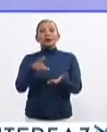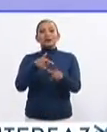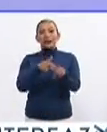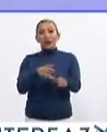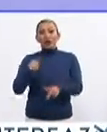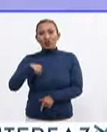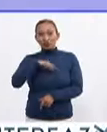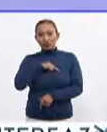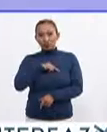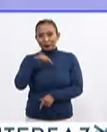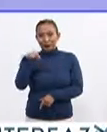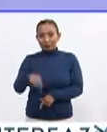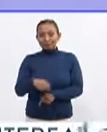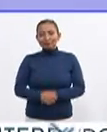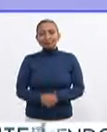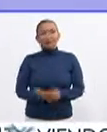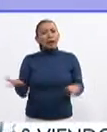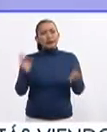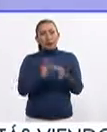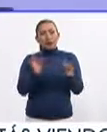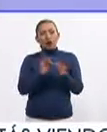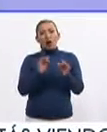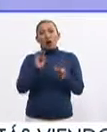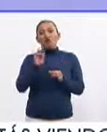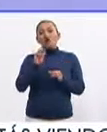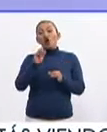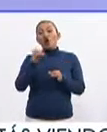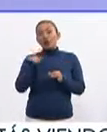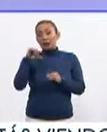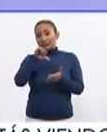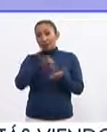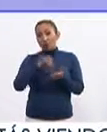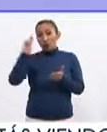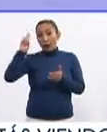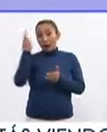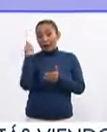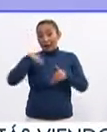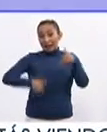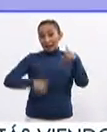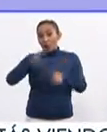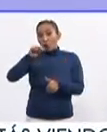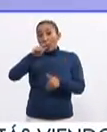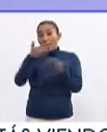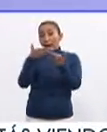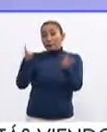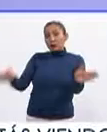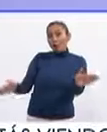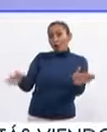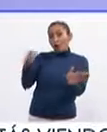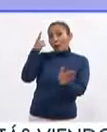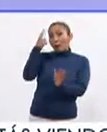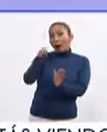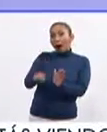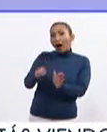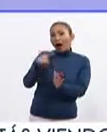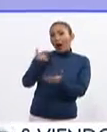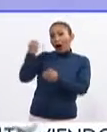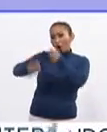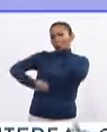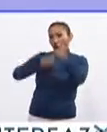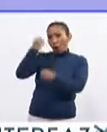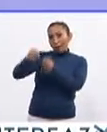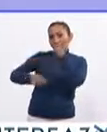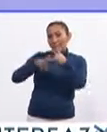Gracias por continuar con nosotros. Les comento que el Foro del Centro Universitario de Teatro de la UNAM abrió sus puertas a la puesta